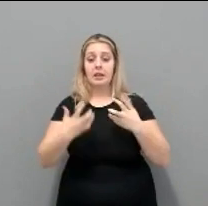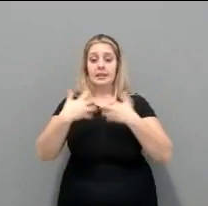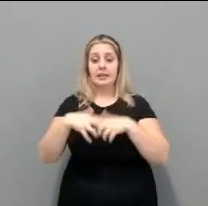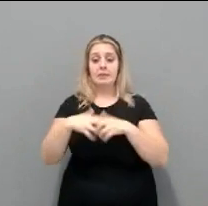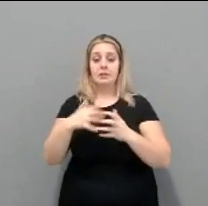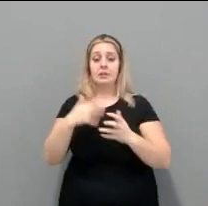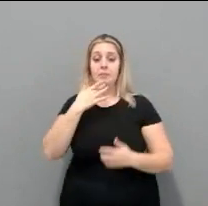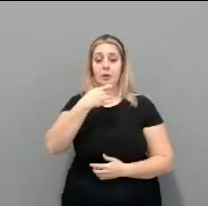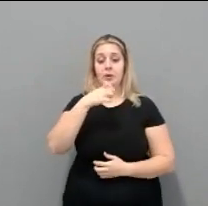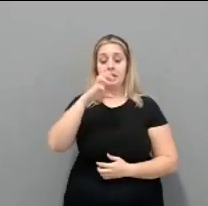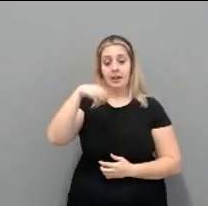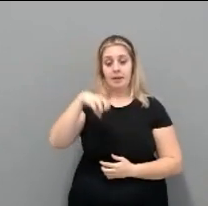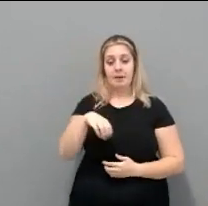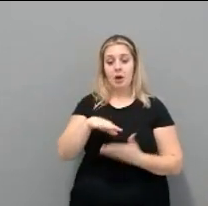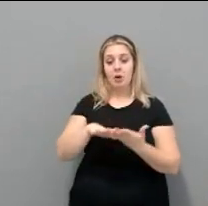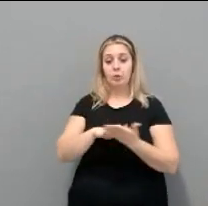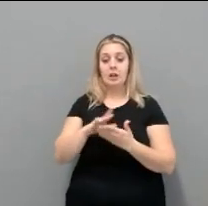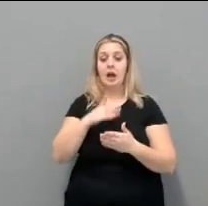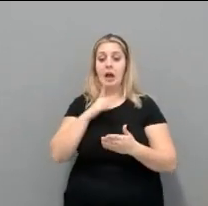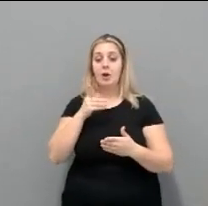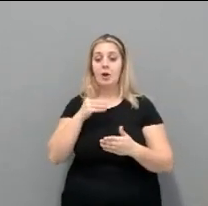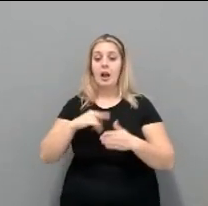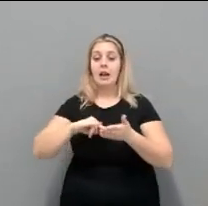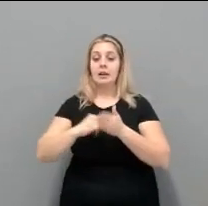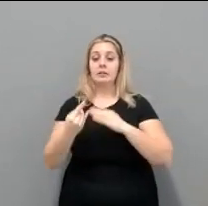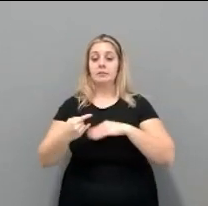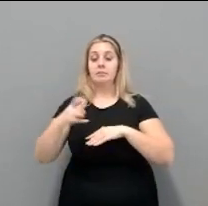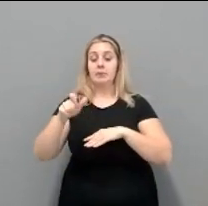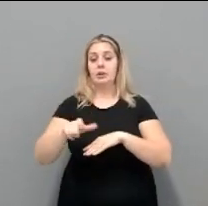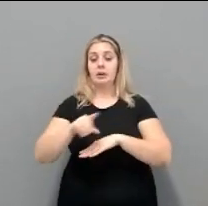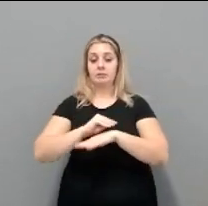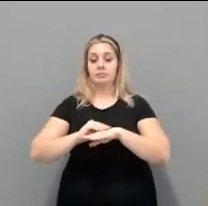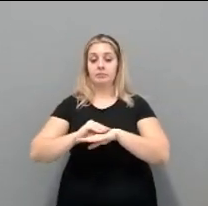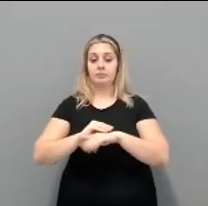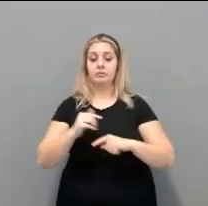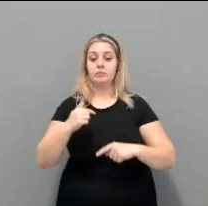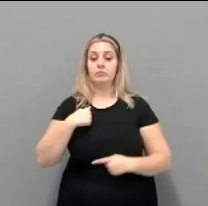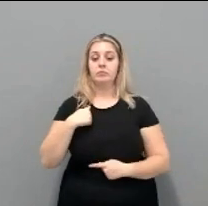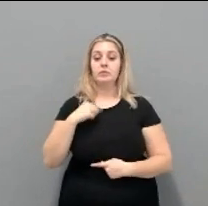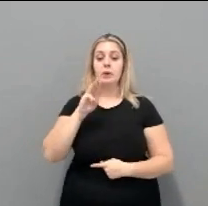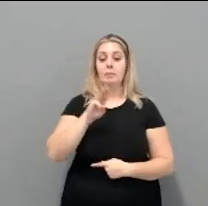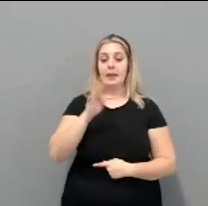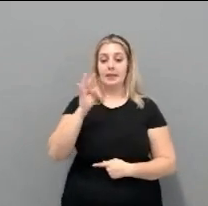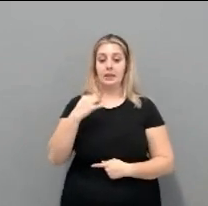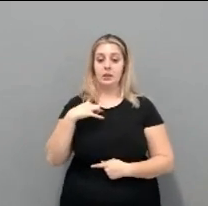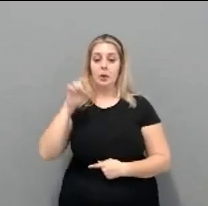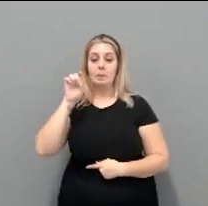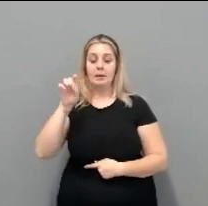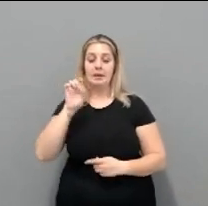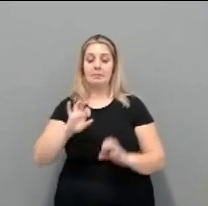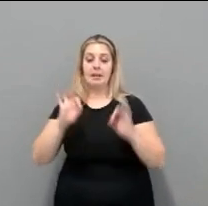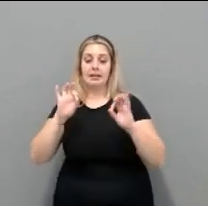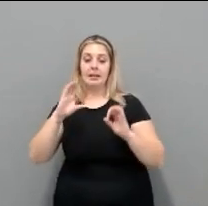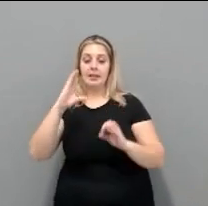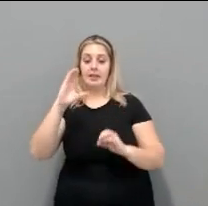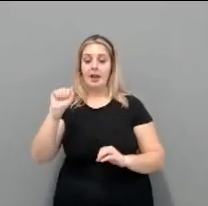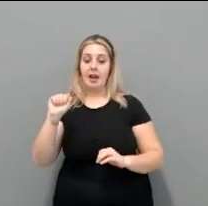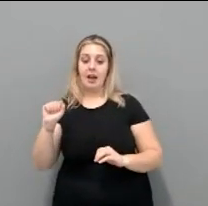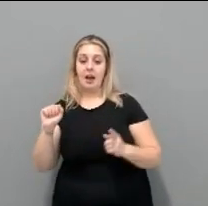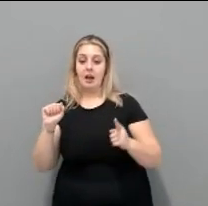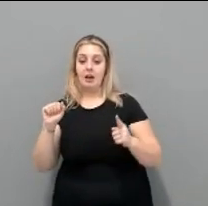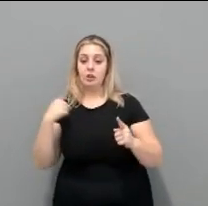utiliza Gema hoy en día está soportado técnicamente por ingenieros. Yo soy PT, yo soy maestra y especialista en CAA y no